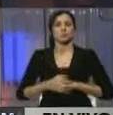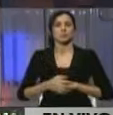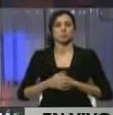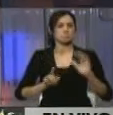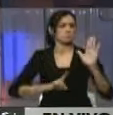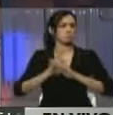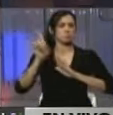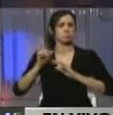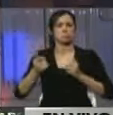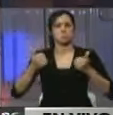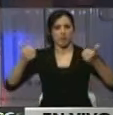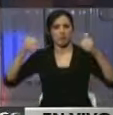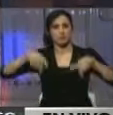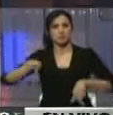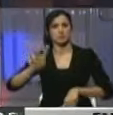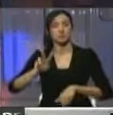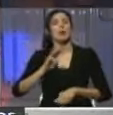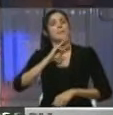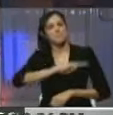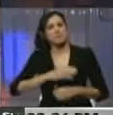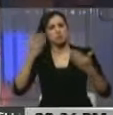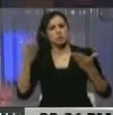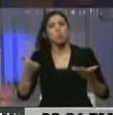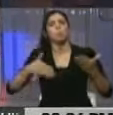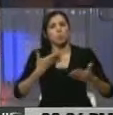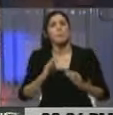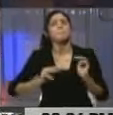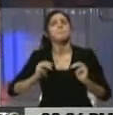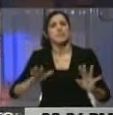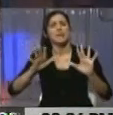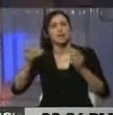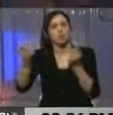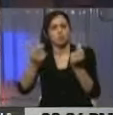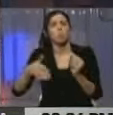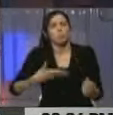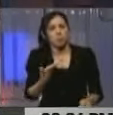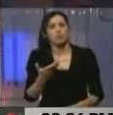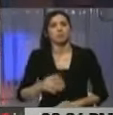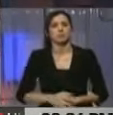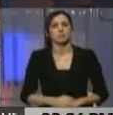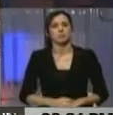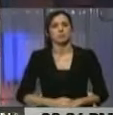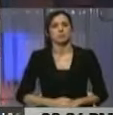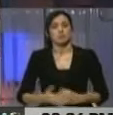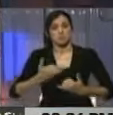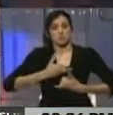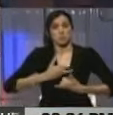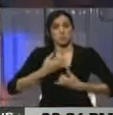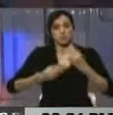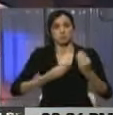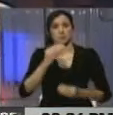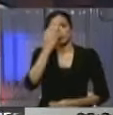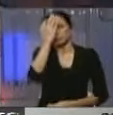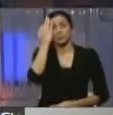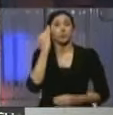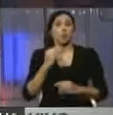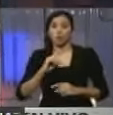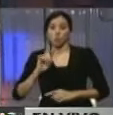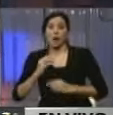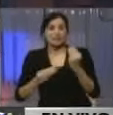en el país. Esta es la gran misión para hacer el milagro económico. ¿Y lo hacemos nosotros o no lo va a hacer